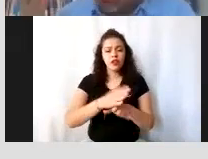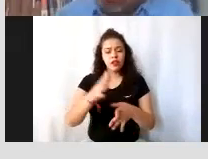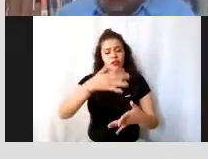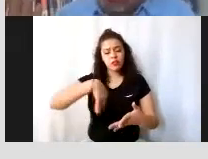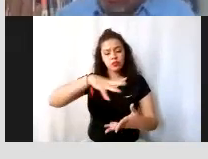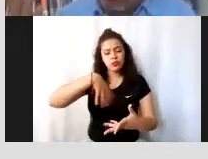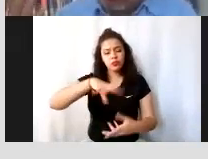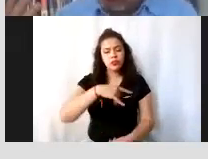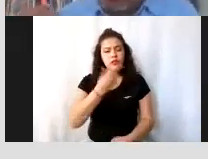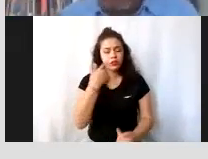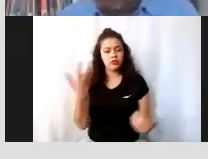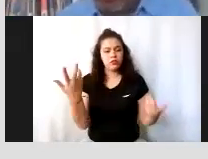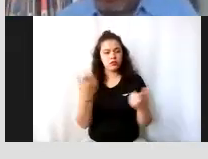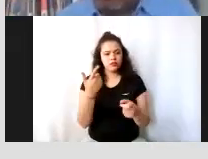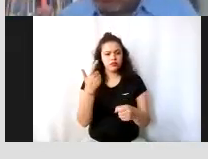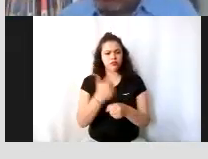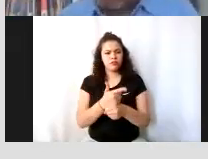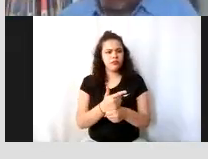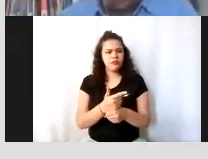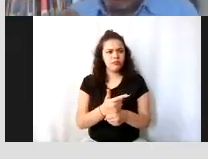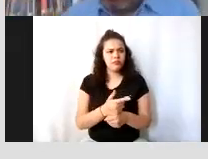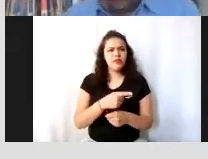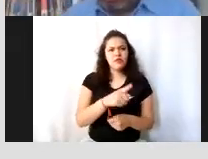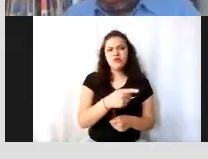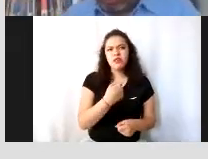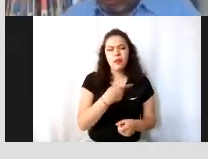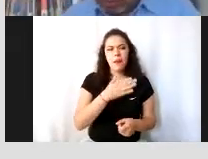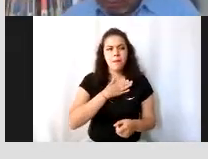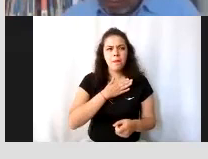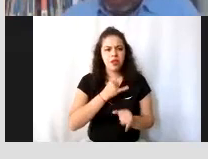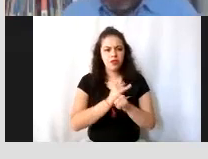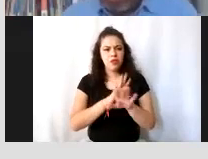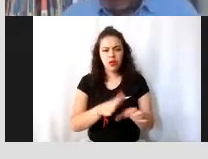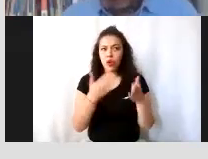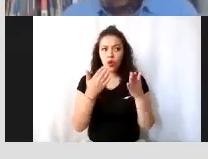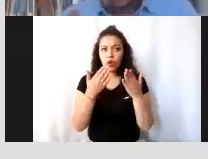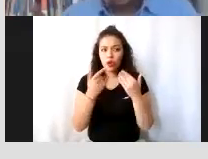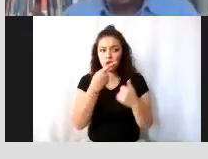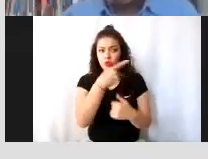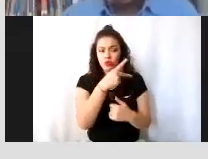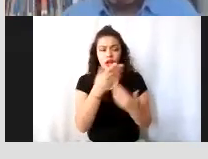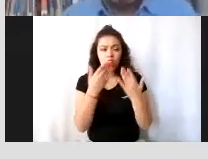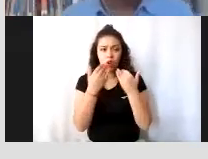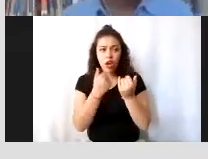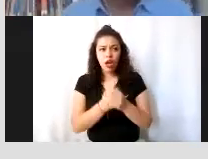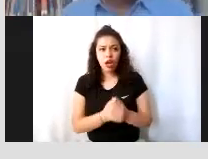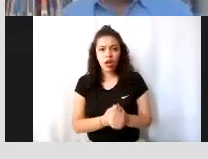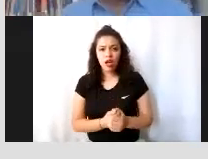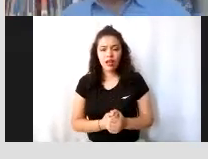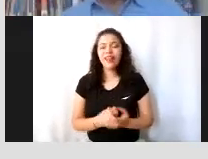y se van a dar cuenta de que no tienen datos personales míos. Y en ese sentido tendría que ser la